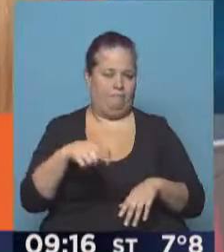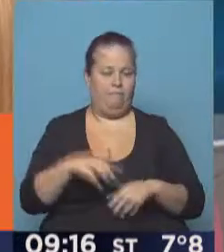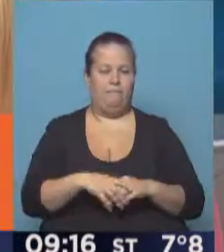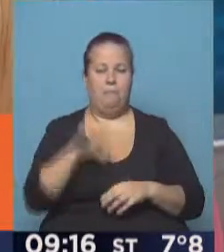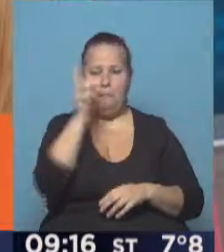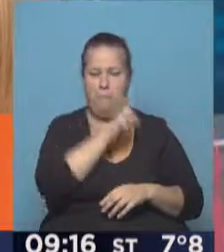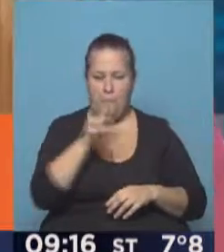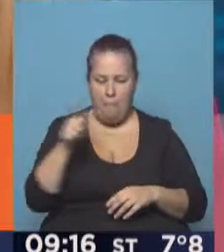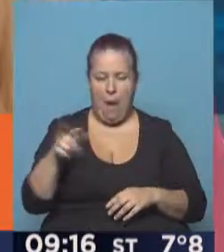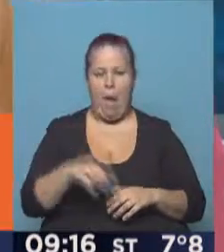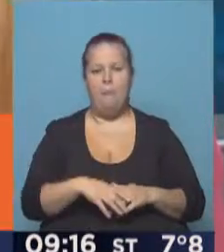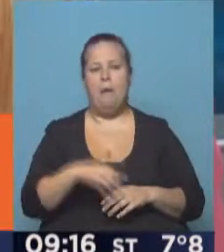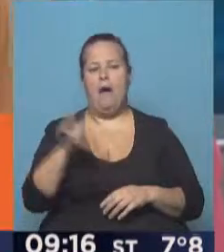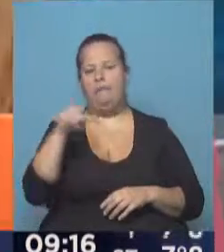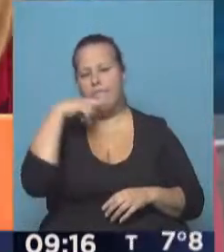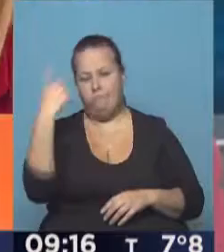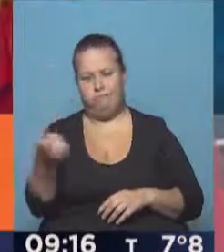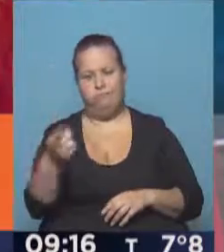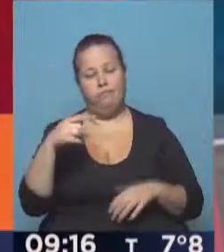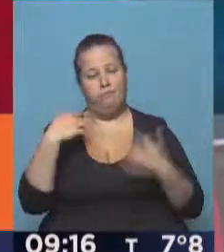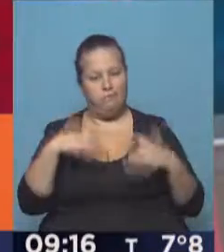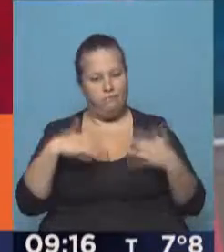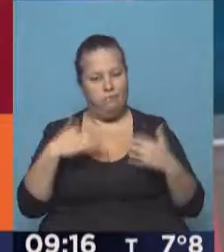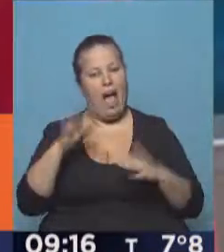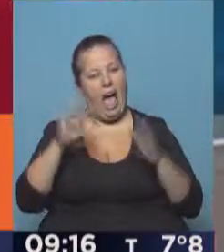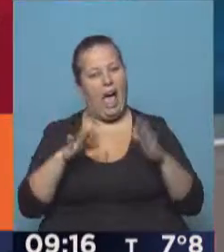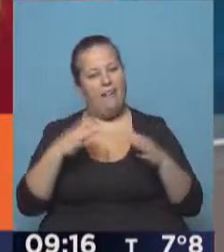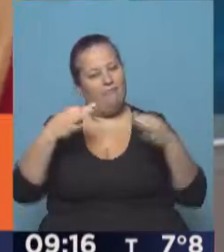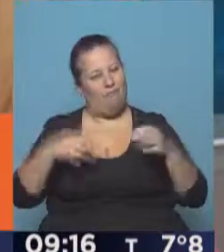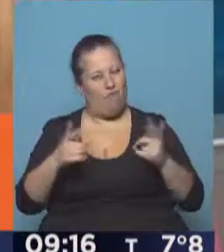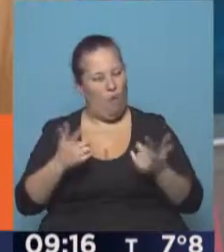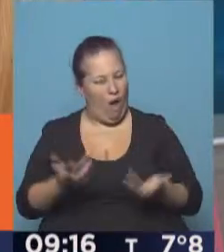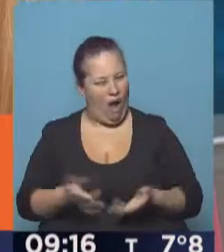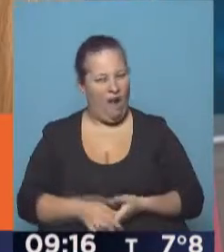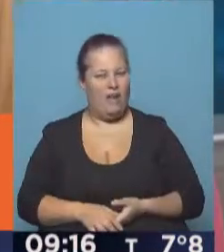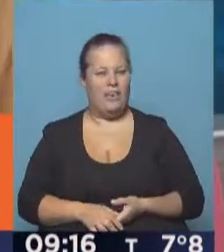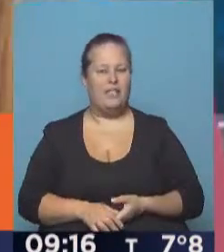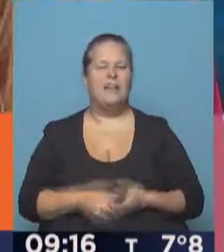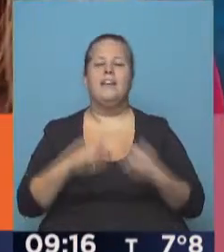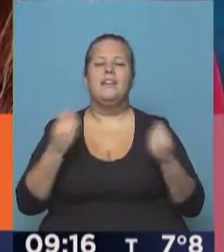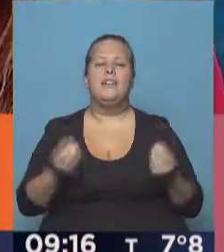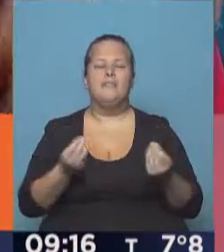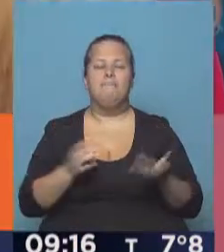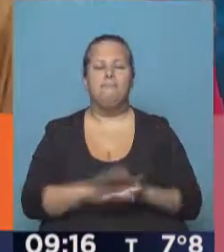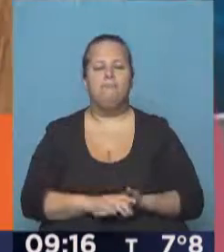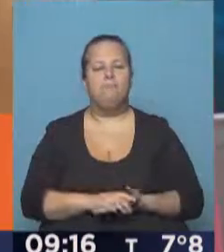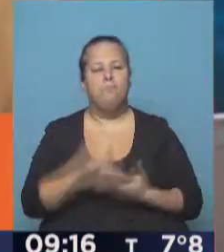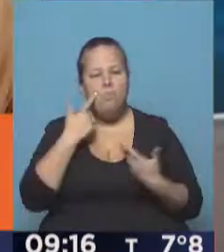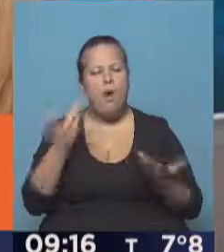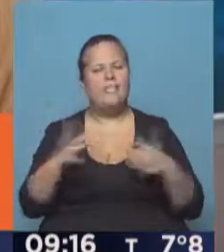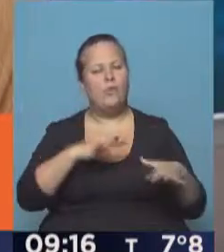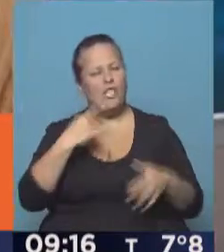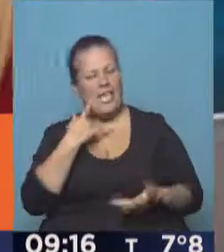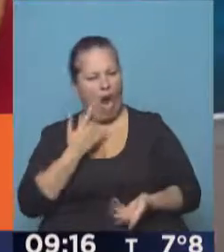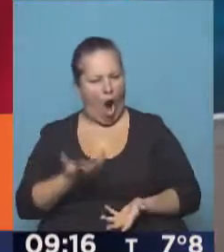del Papa contestan de forma a veces poco diplomática, haciendo ver una situación